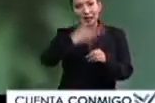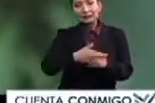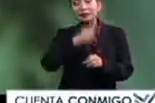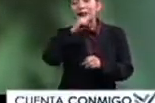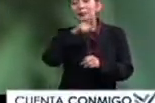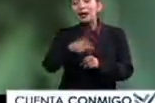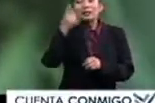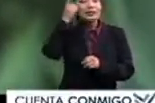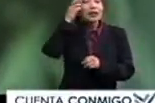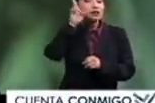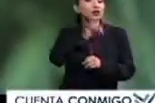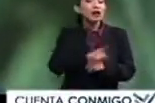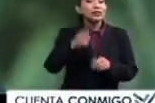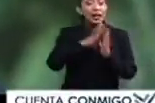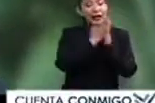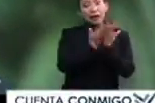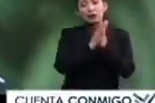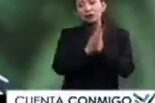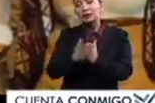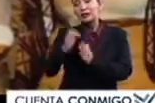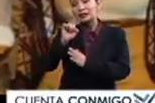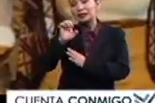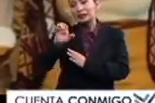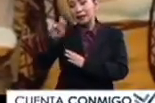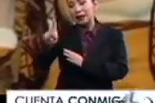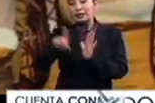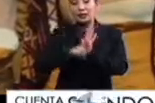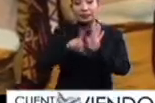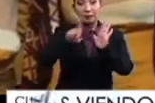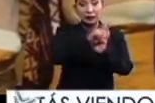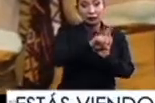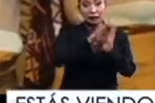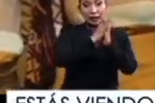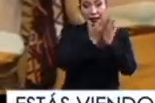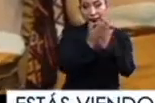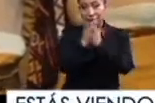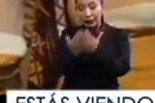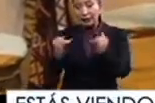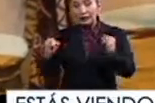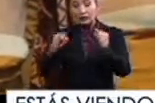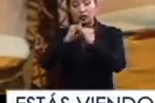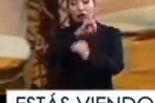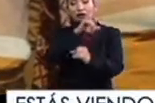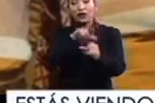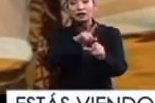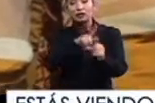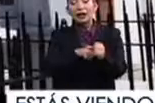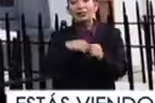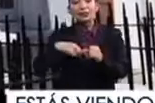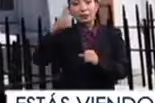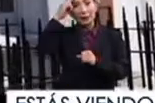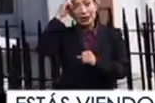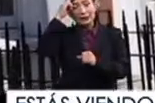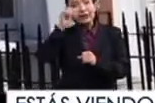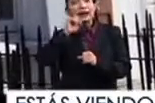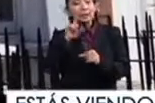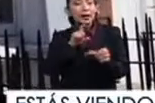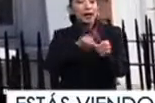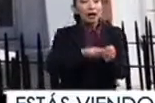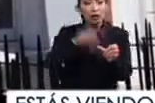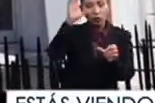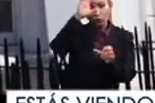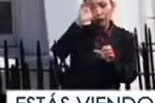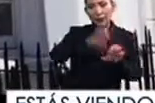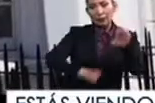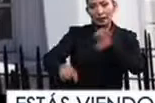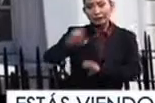también directora de Publicaciones y Medios de la SEP, del Departamento de Literatura del Instituto Nacional de Bellas Artes y agregada cultural